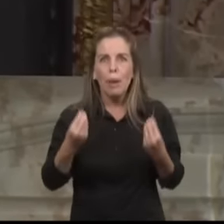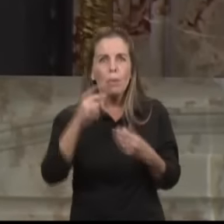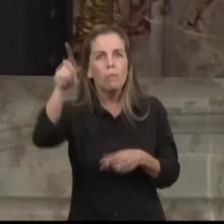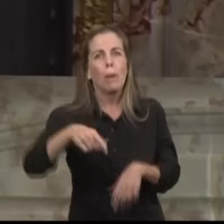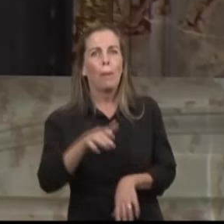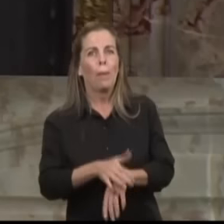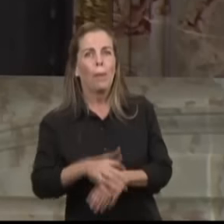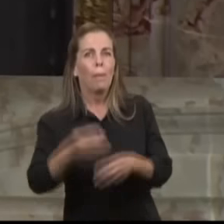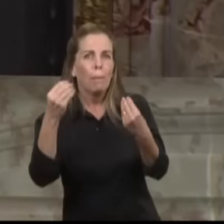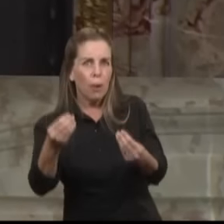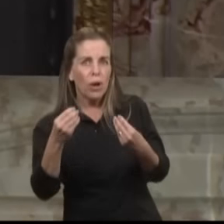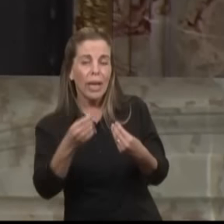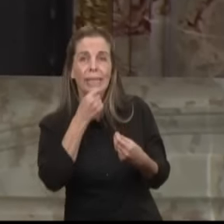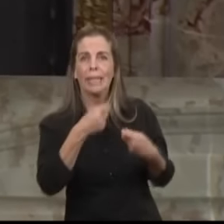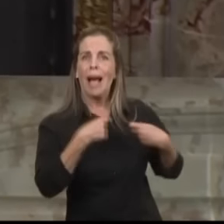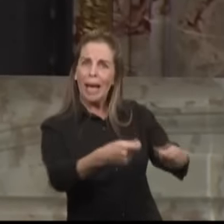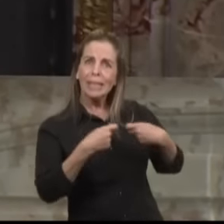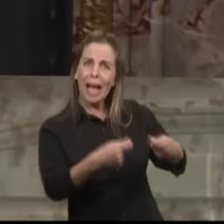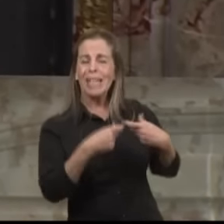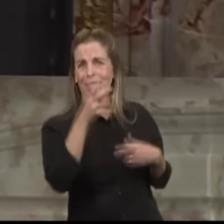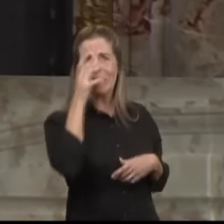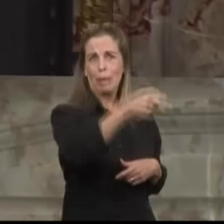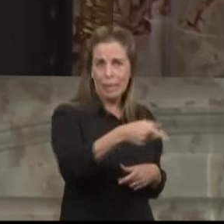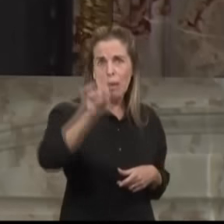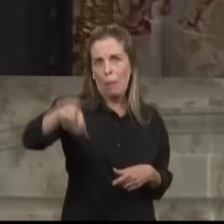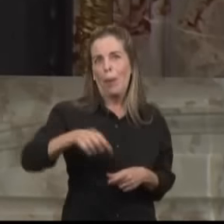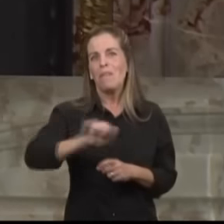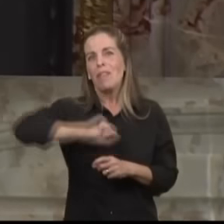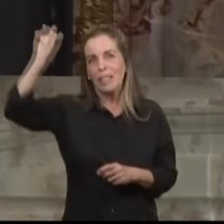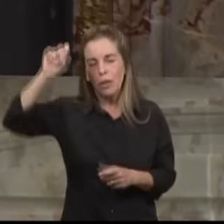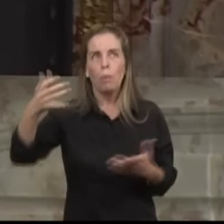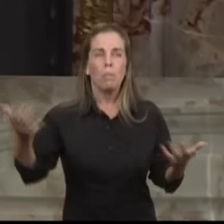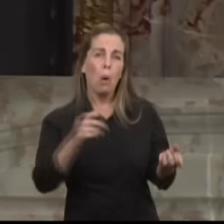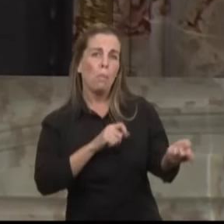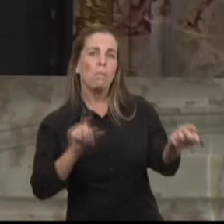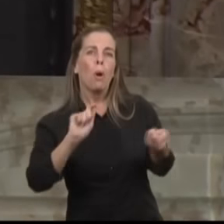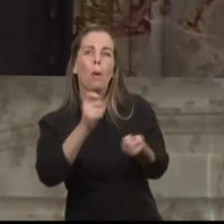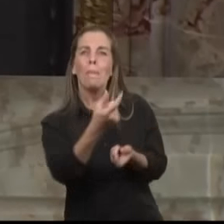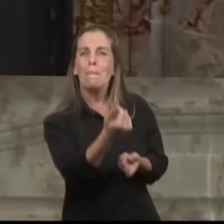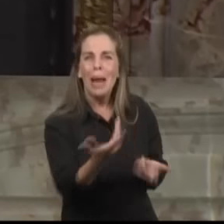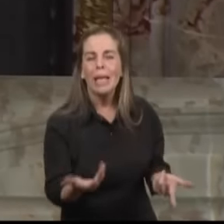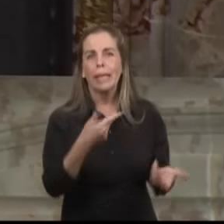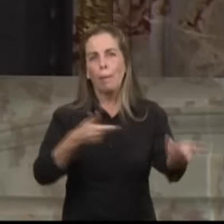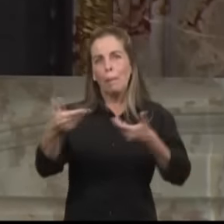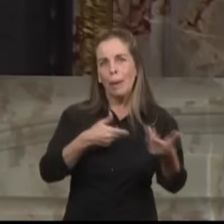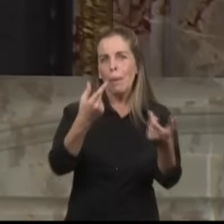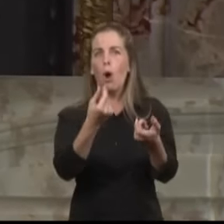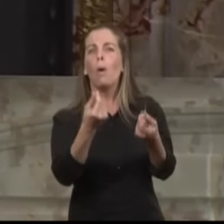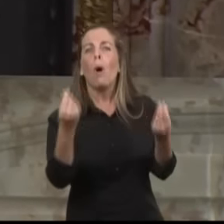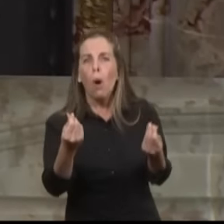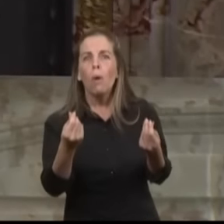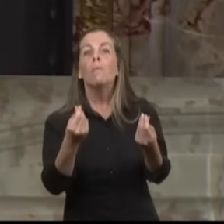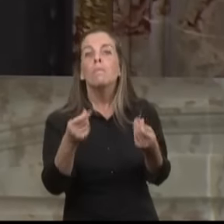monetario causado por el exceso de oferta de dinero, ya sea por un aumento de la oferta, por una caída de la demanda o las dos a la